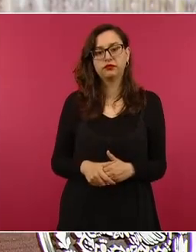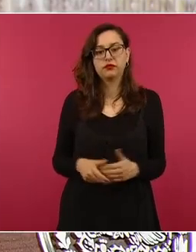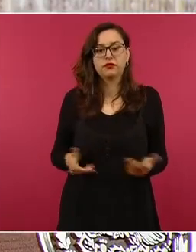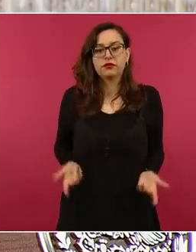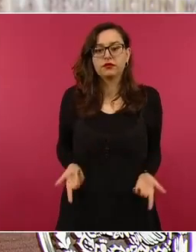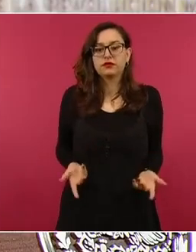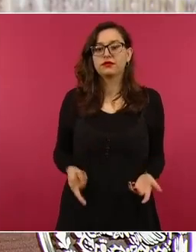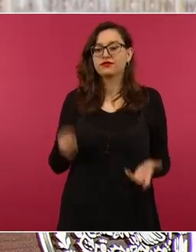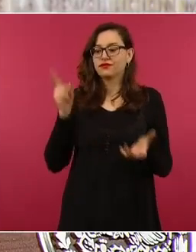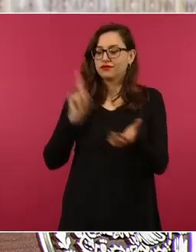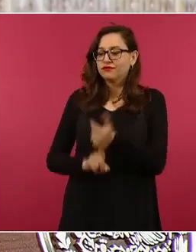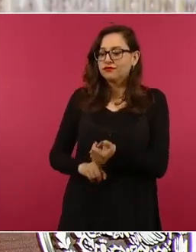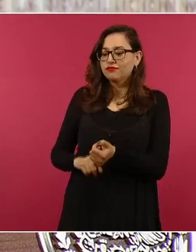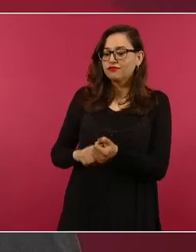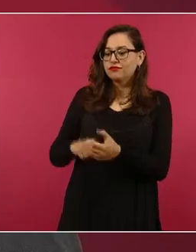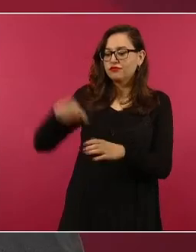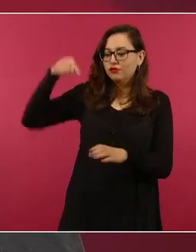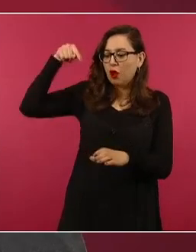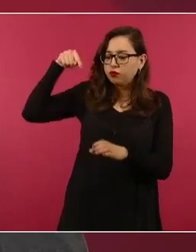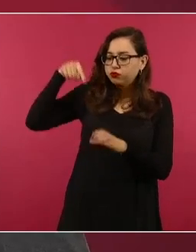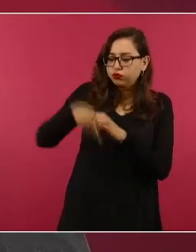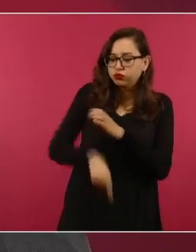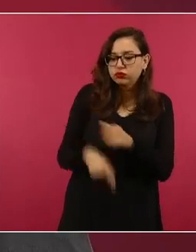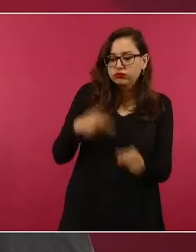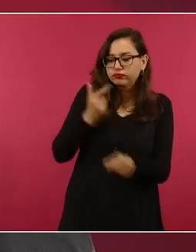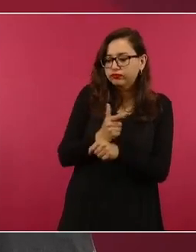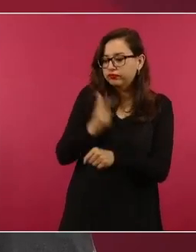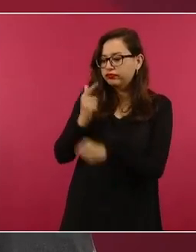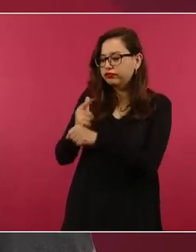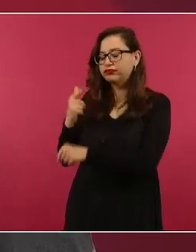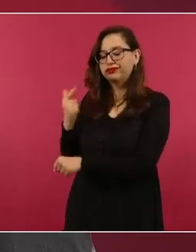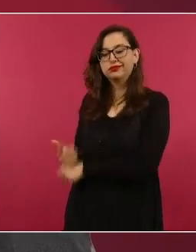descubierto pozos con mucho potencial.